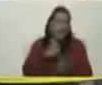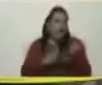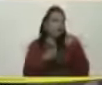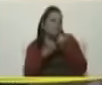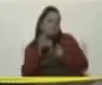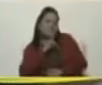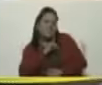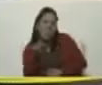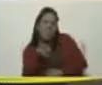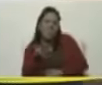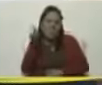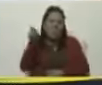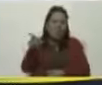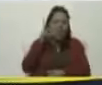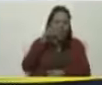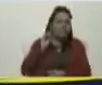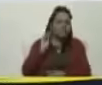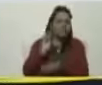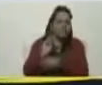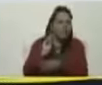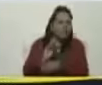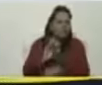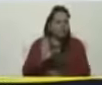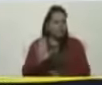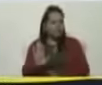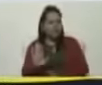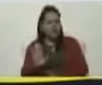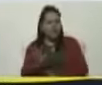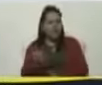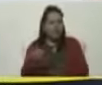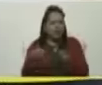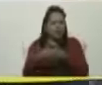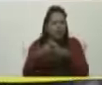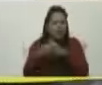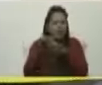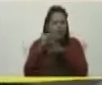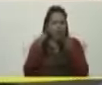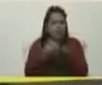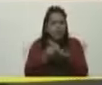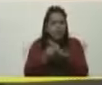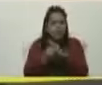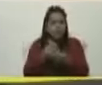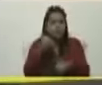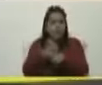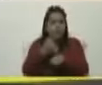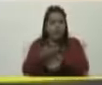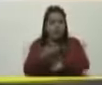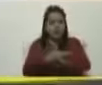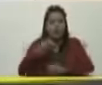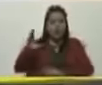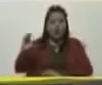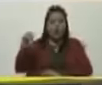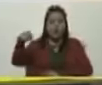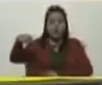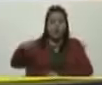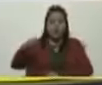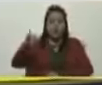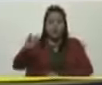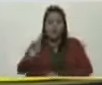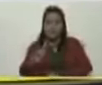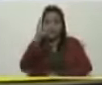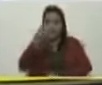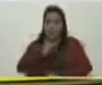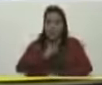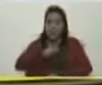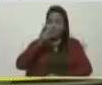tal cosa. Y una parte de mi familia fue copellana, de hecho mi papá fue alcalde, el primer alcalde en las Mercedes del Llano, en el estado Guárico, por el